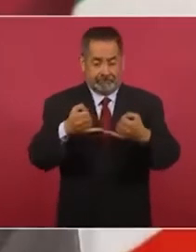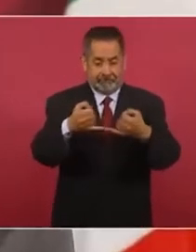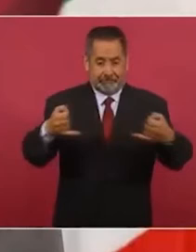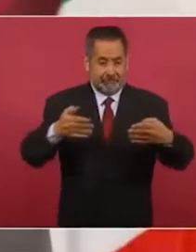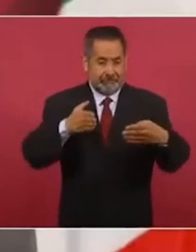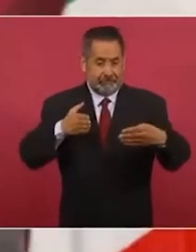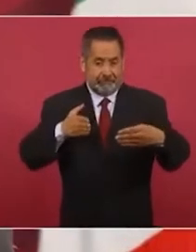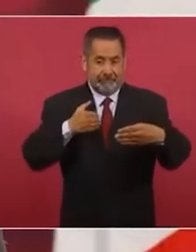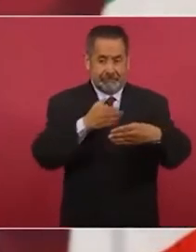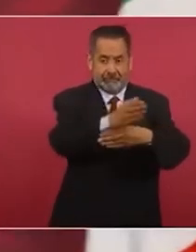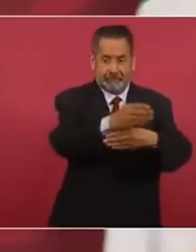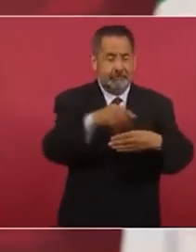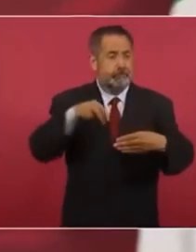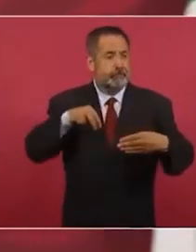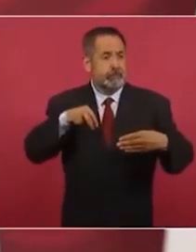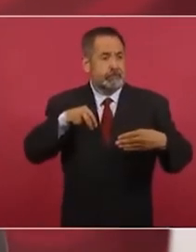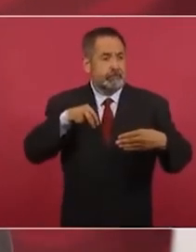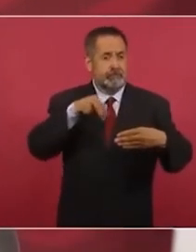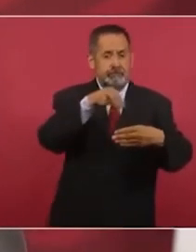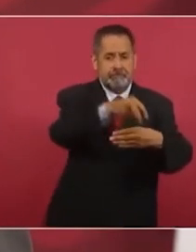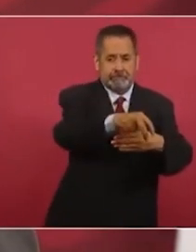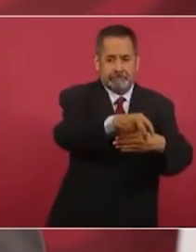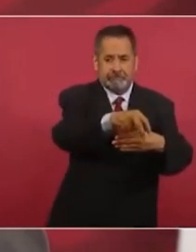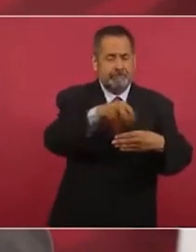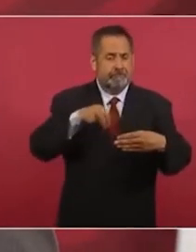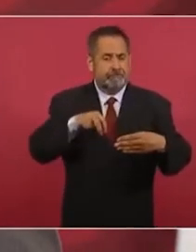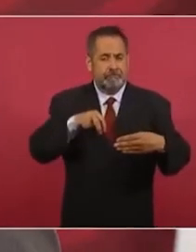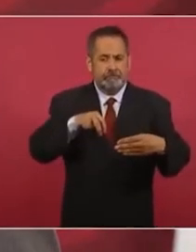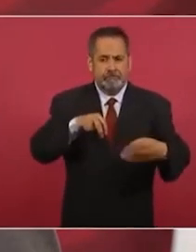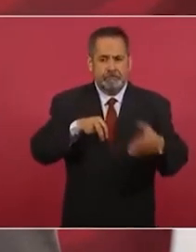la frontera me cruzó.